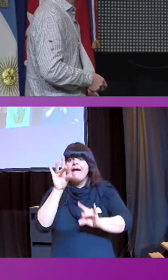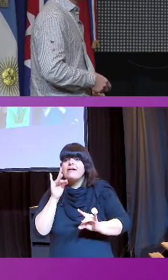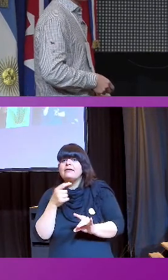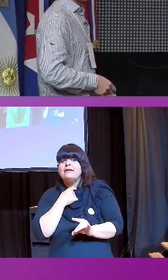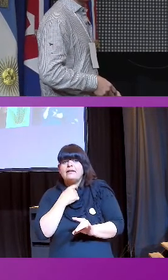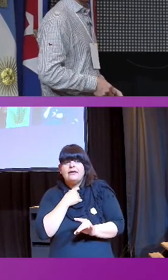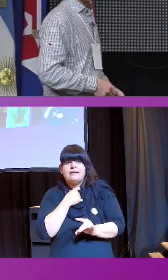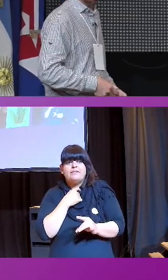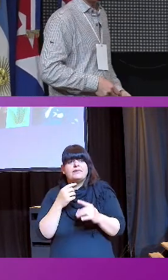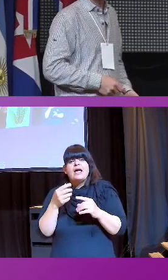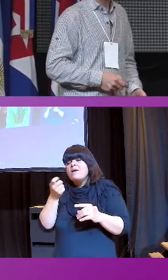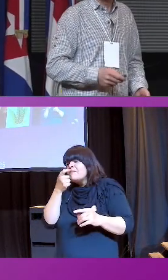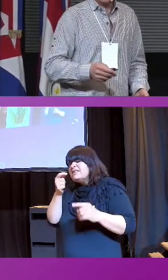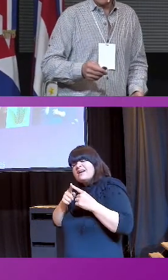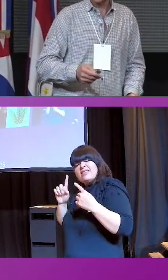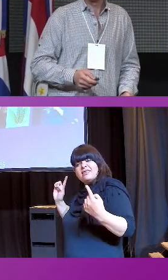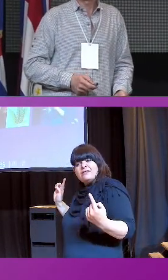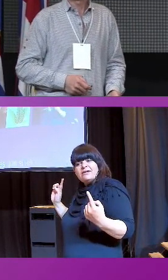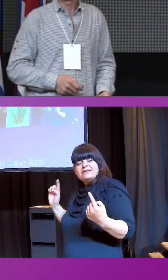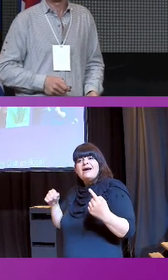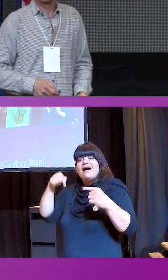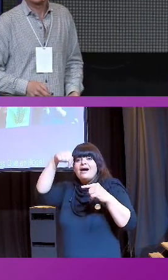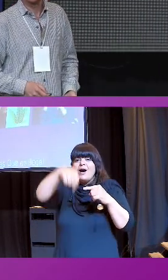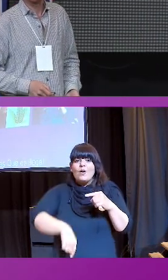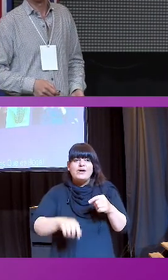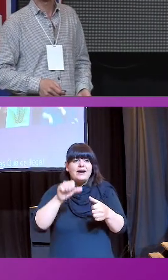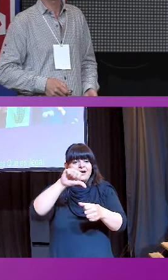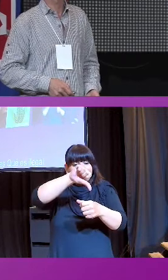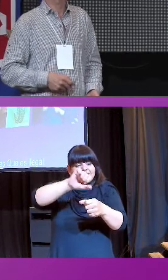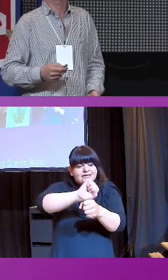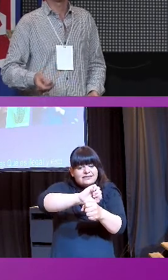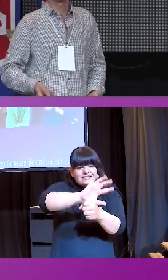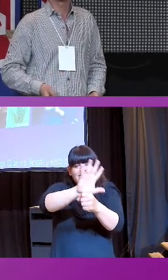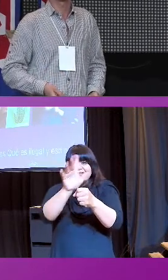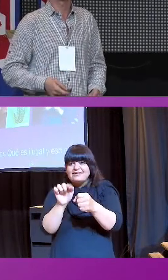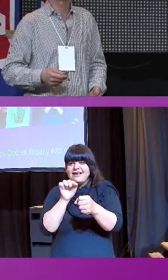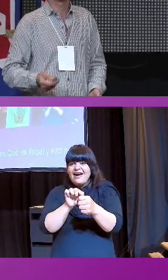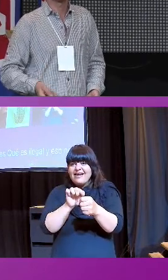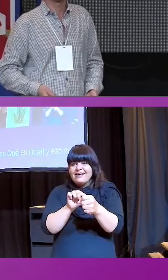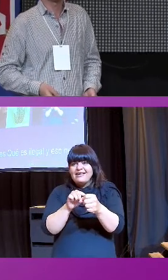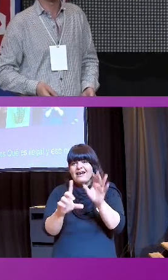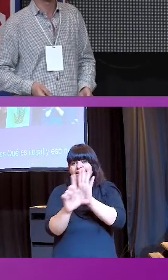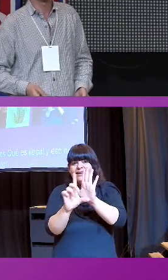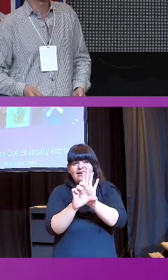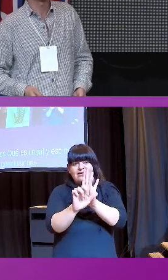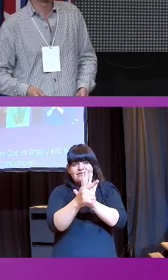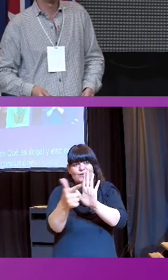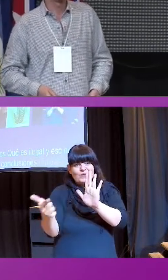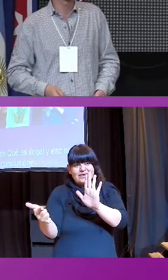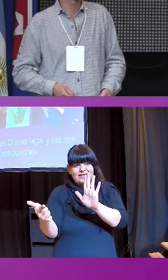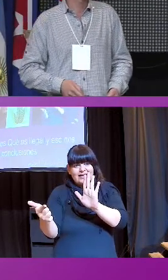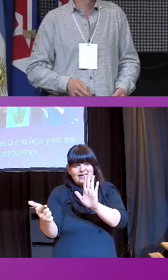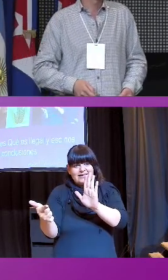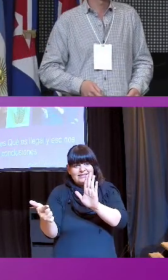Tiene la diferencia con los anteriores, que es ilegal, ¿sí? Y eso nos favorece la investigación y llegar a conclusiones rápidamente